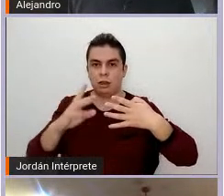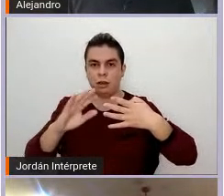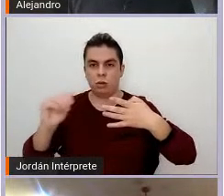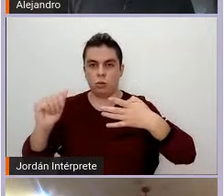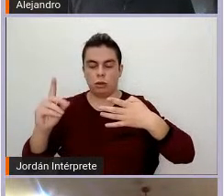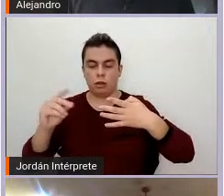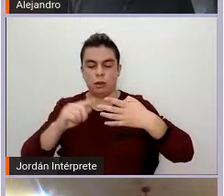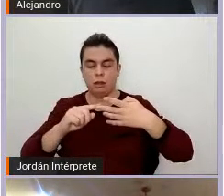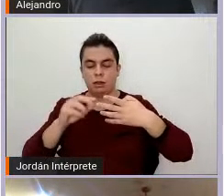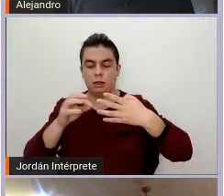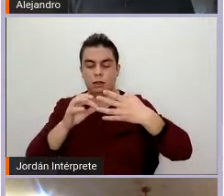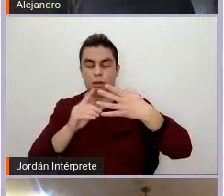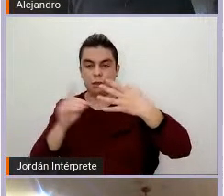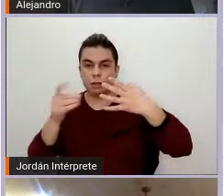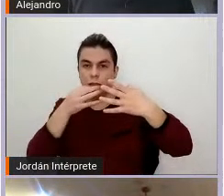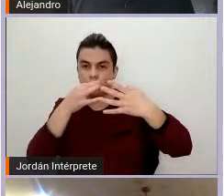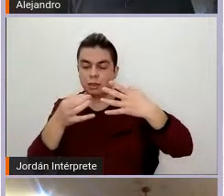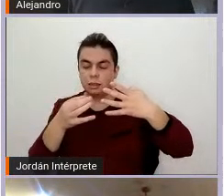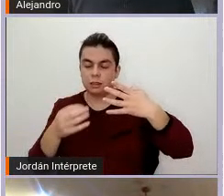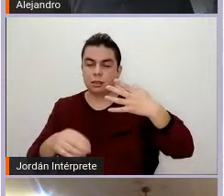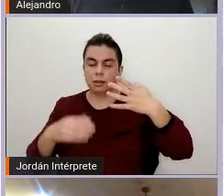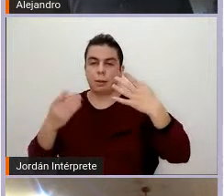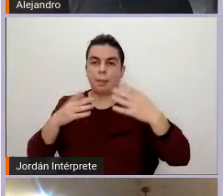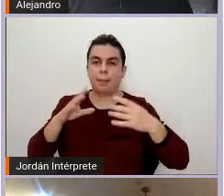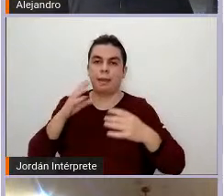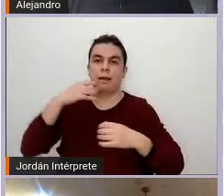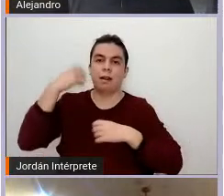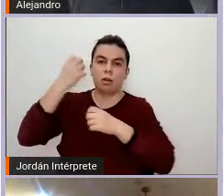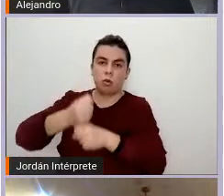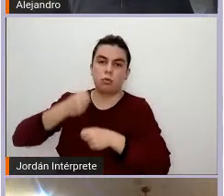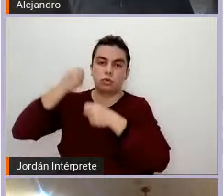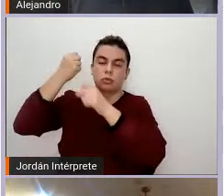de la lucha vi cómo paso a paso conquistaban.